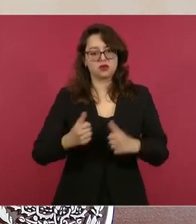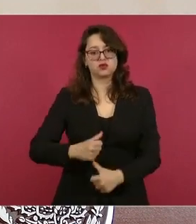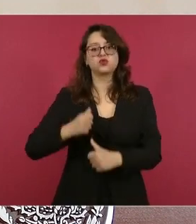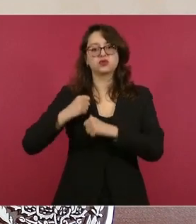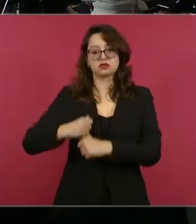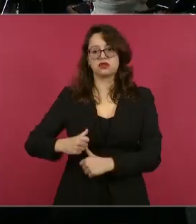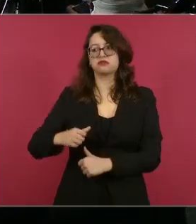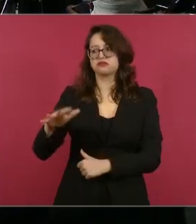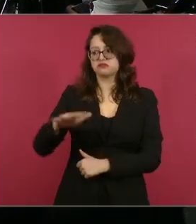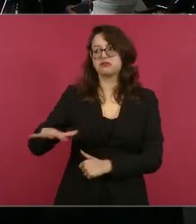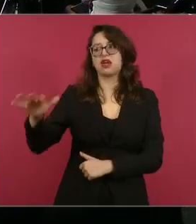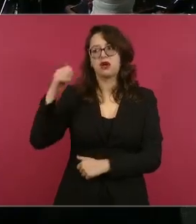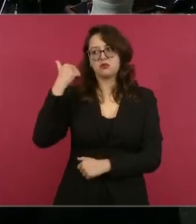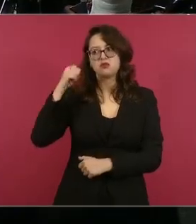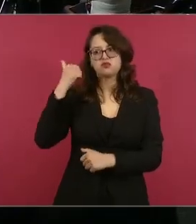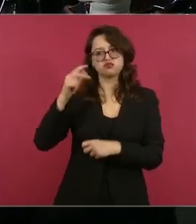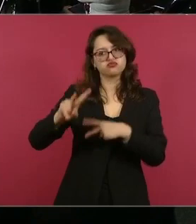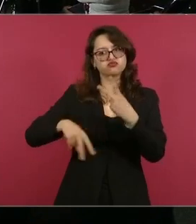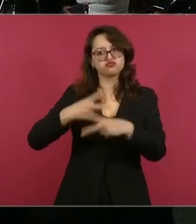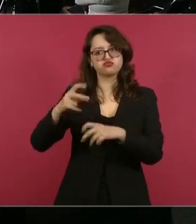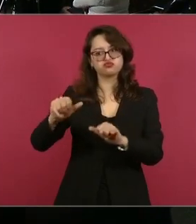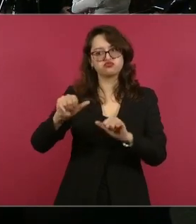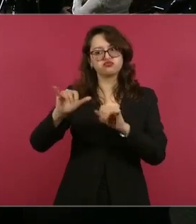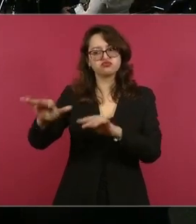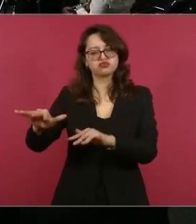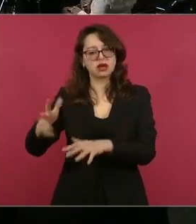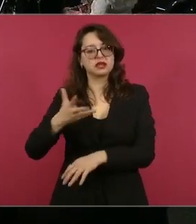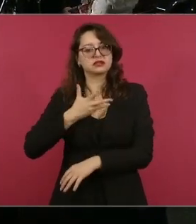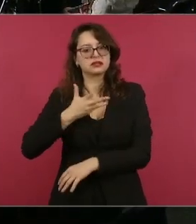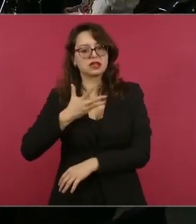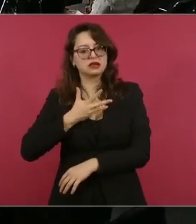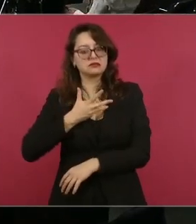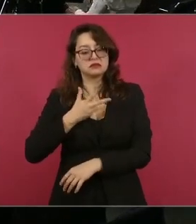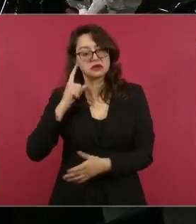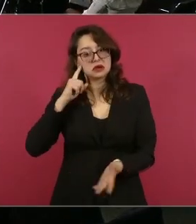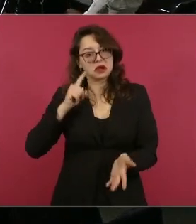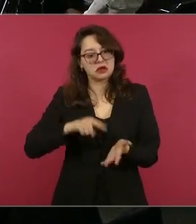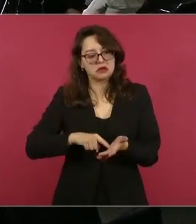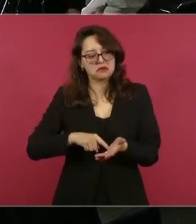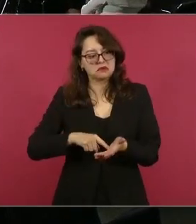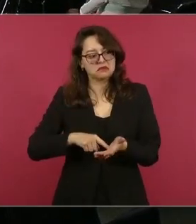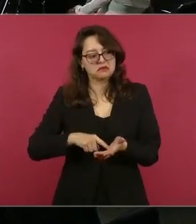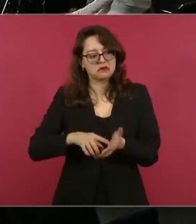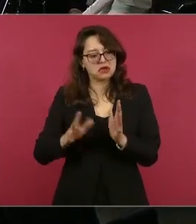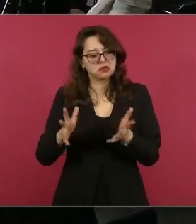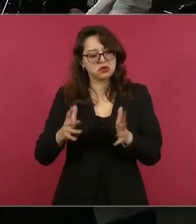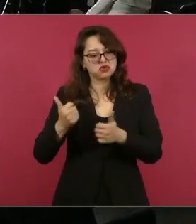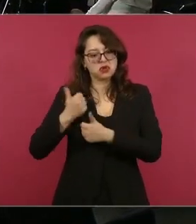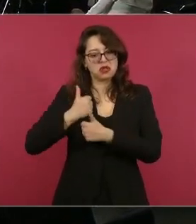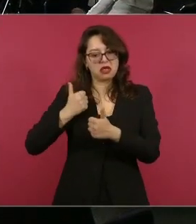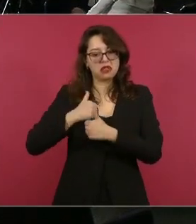pues como 10,000 elementos de las Fuerzas Armadas